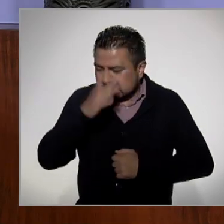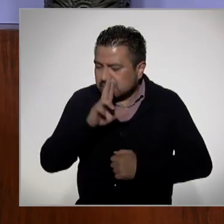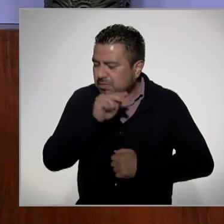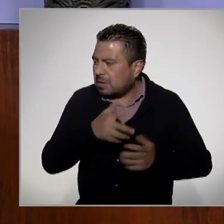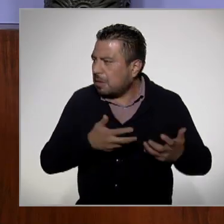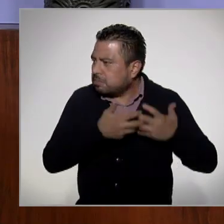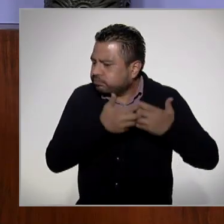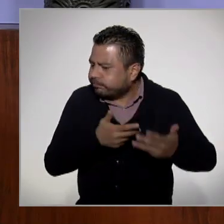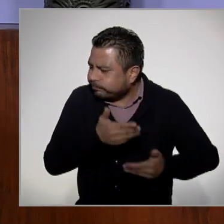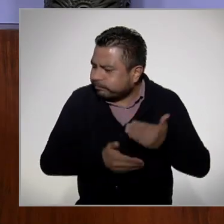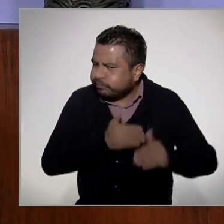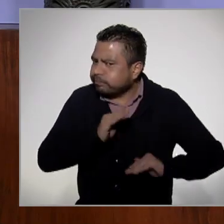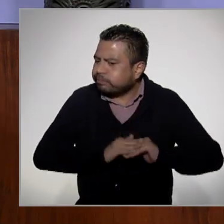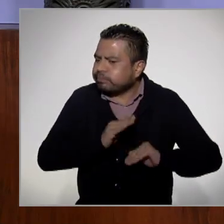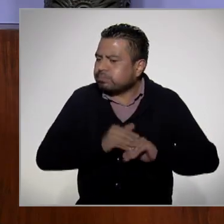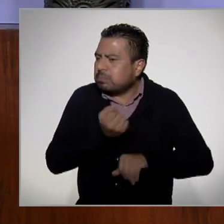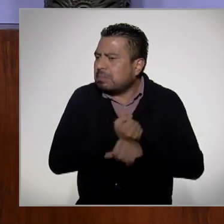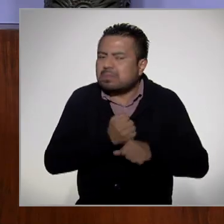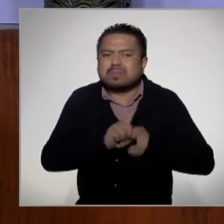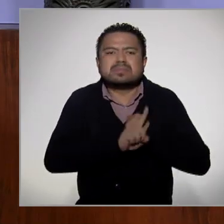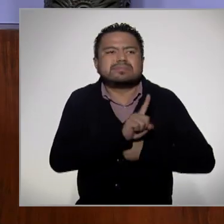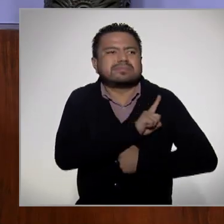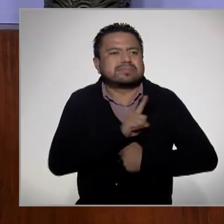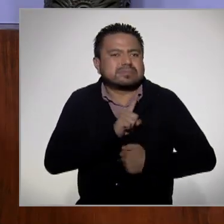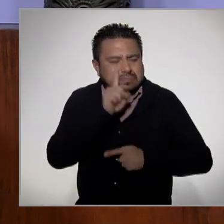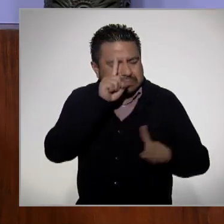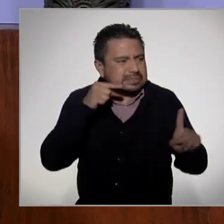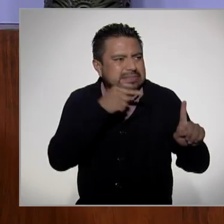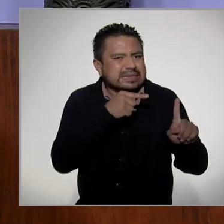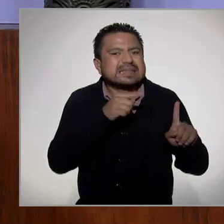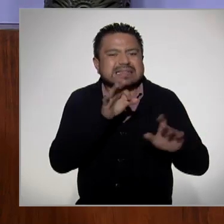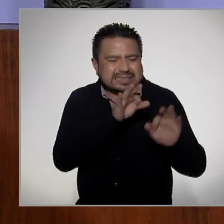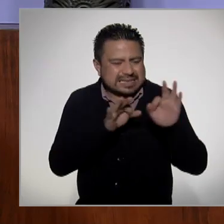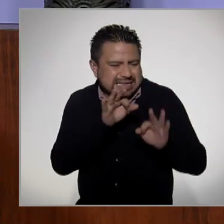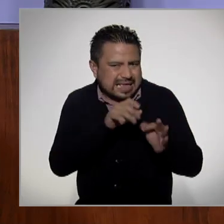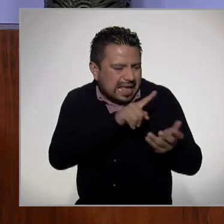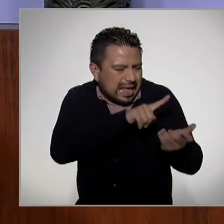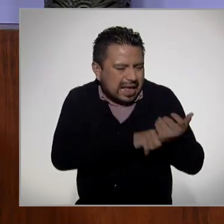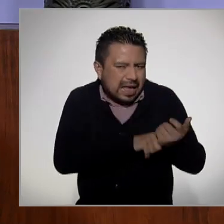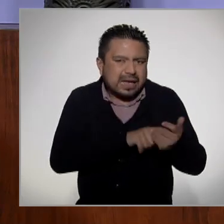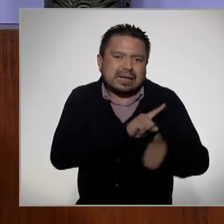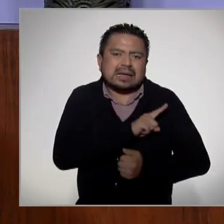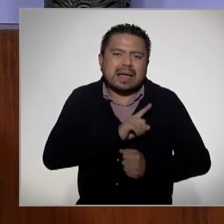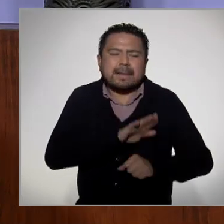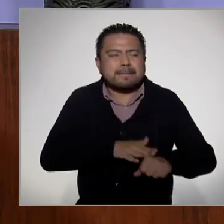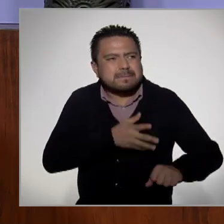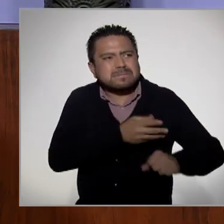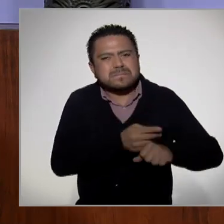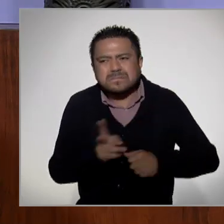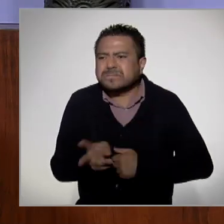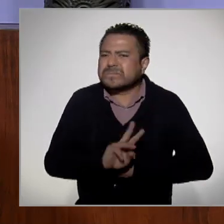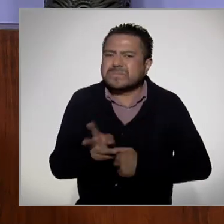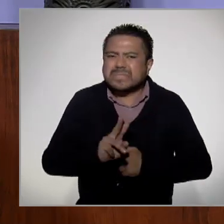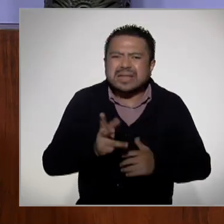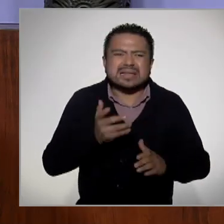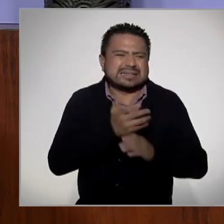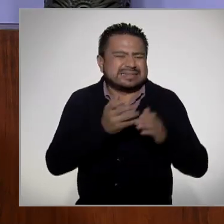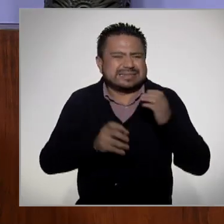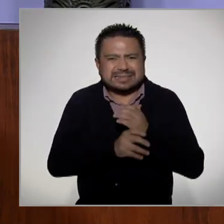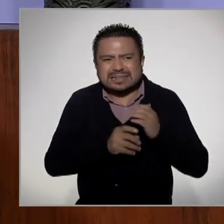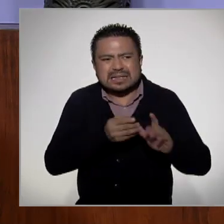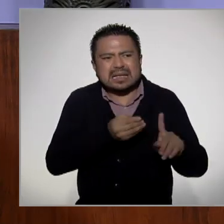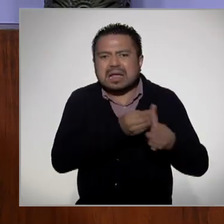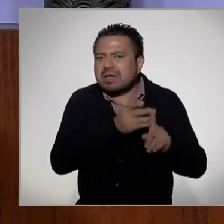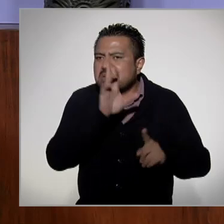producir la sangre debido a que el problema está en la médula ósea no entonces por más aporte que hagamos de vitaminas o por más este medicamentos que vemos la